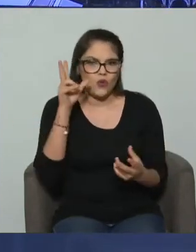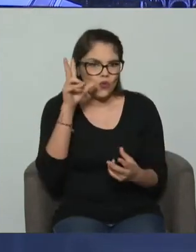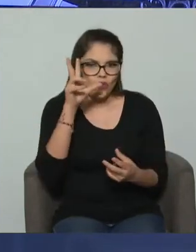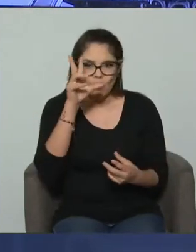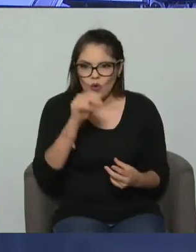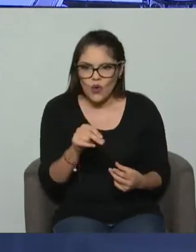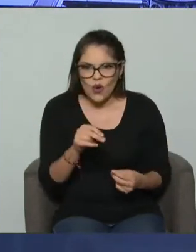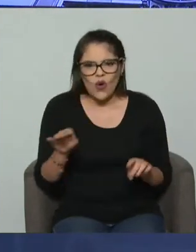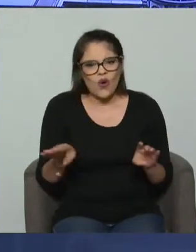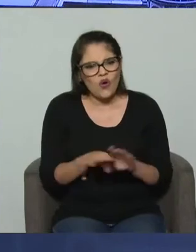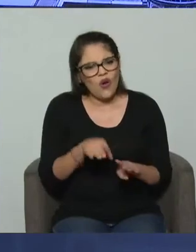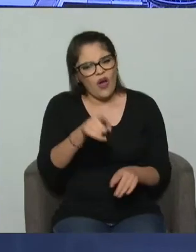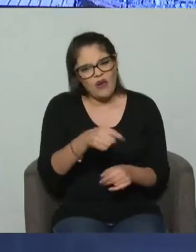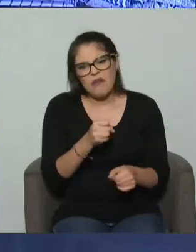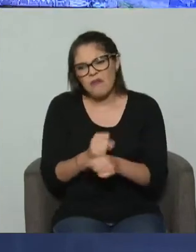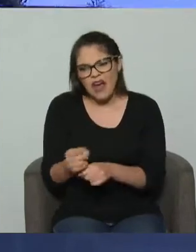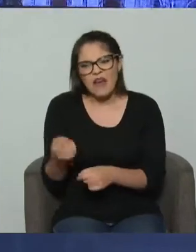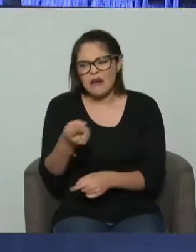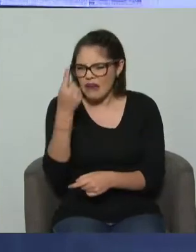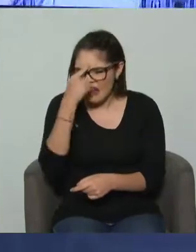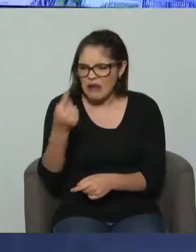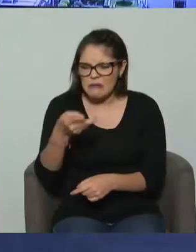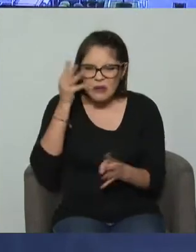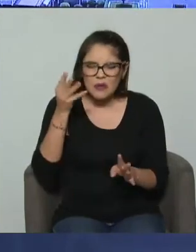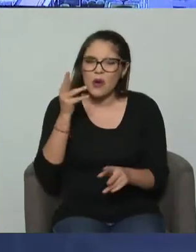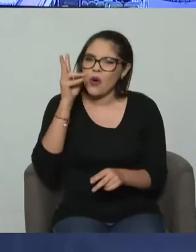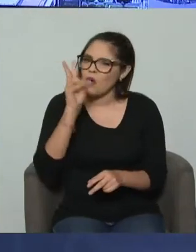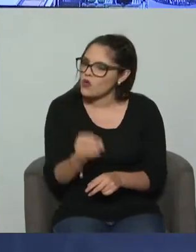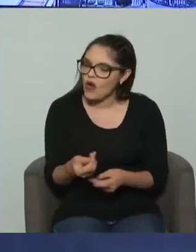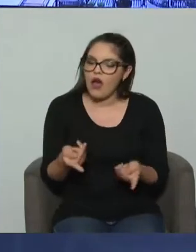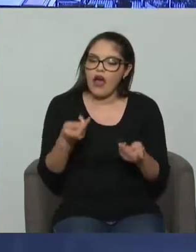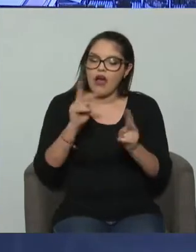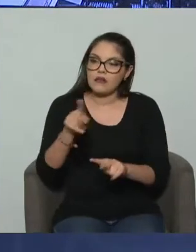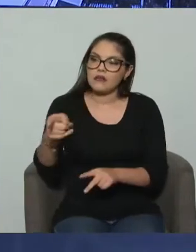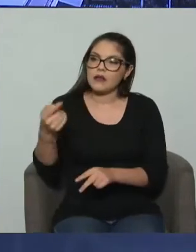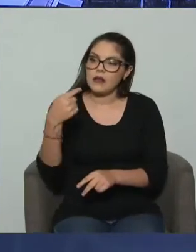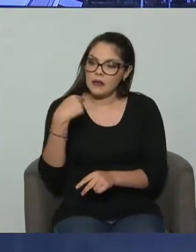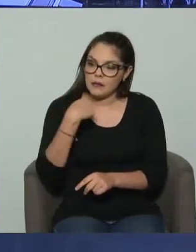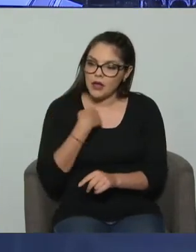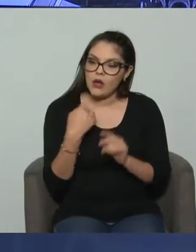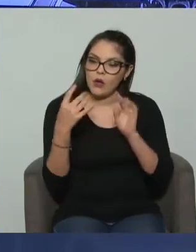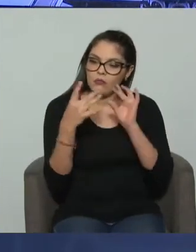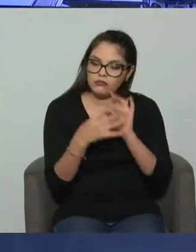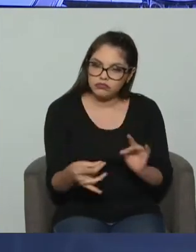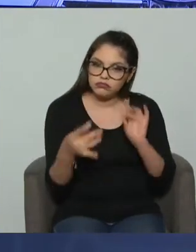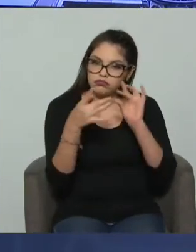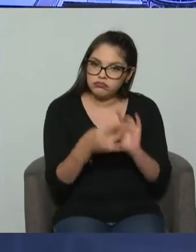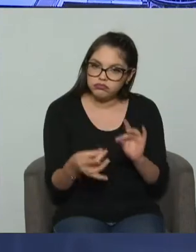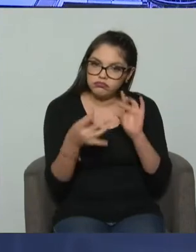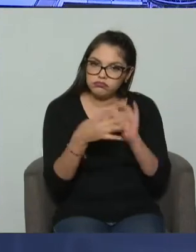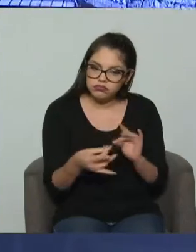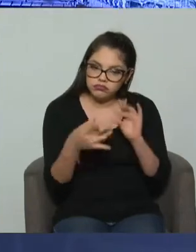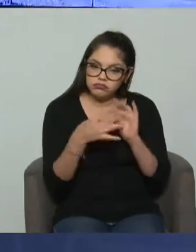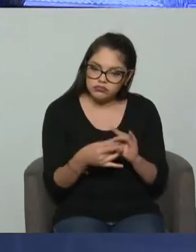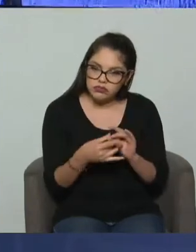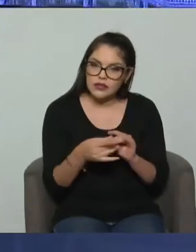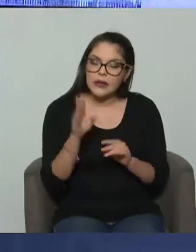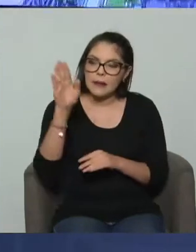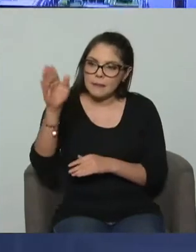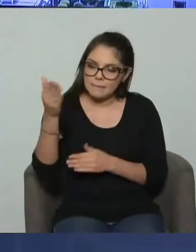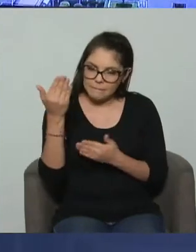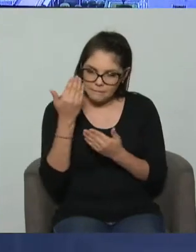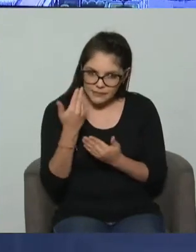siente que está. ¿Y qué es nuestro deber? Nuestro deber hacia nuestros niños y nuestras niñas es que sean